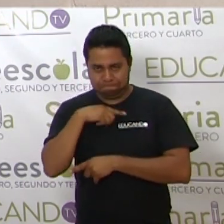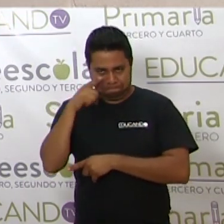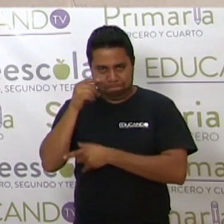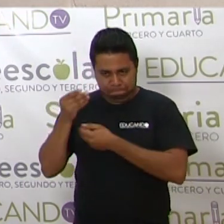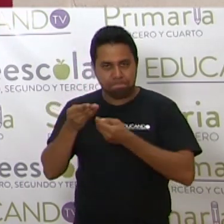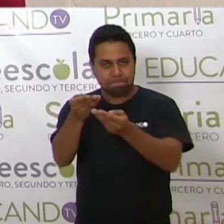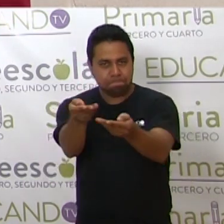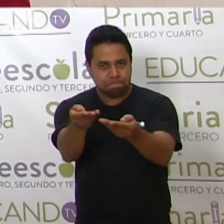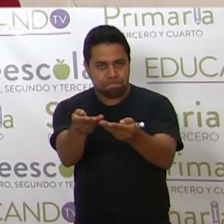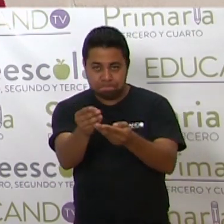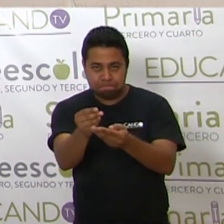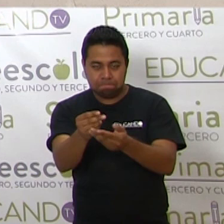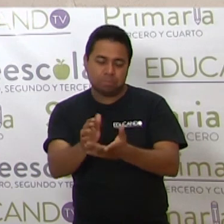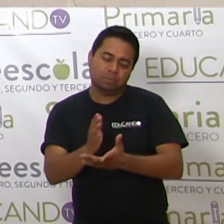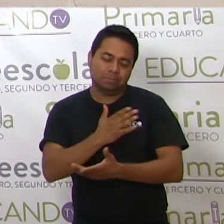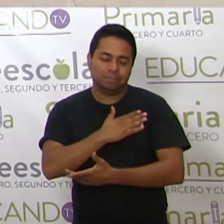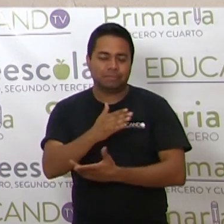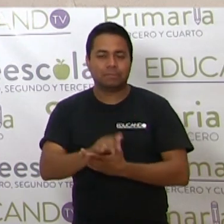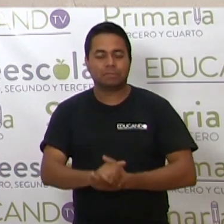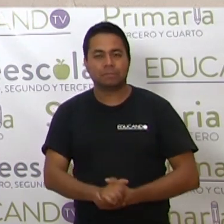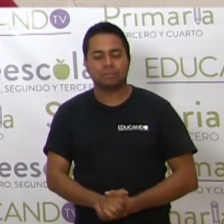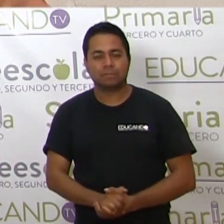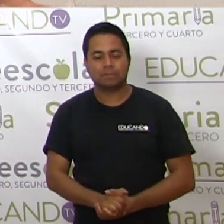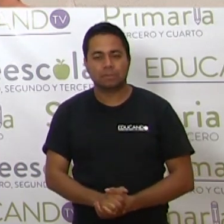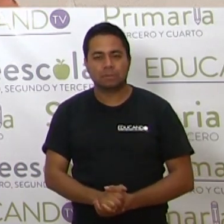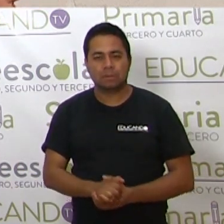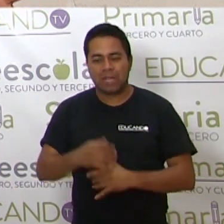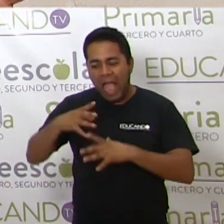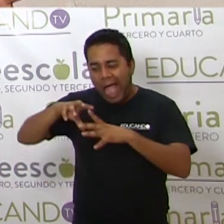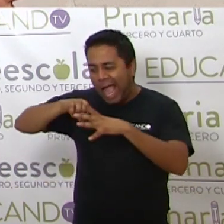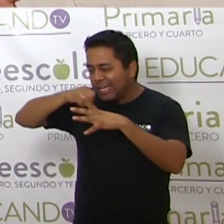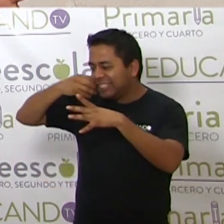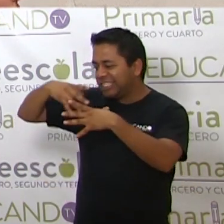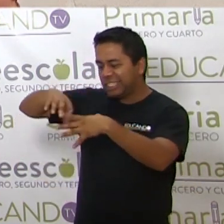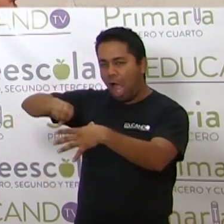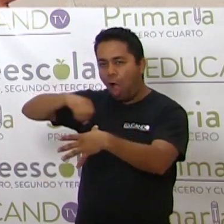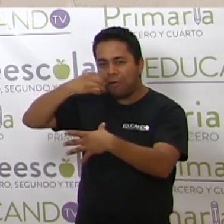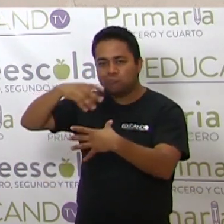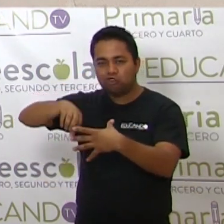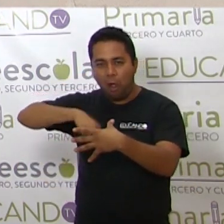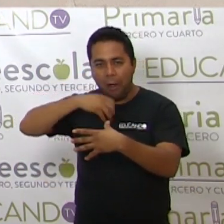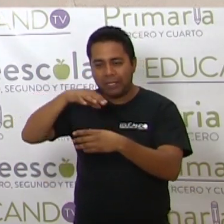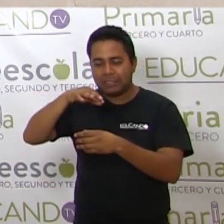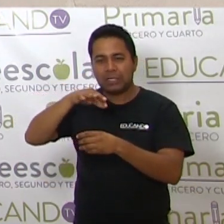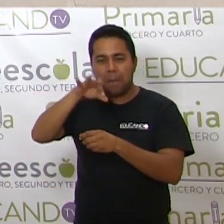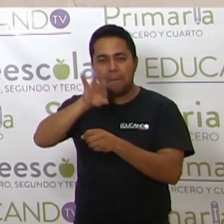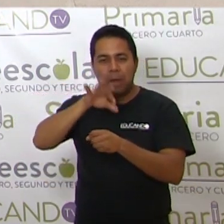rosa éste palomitas platanitos fritos